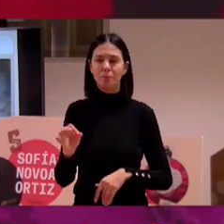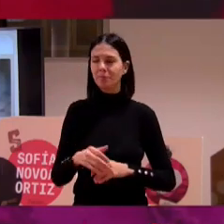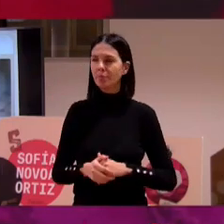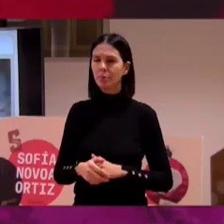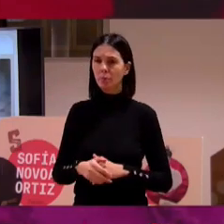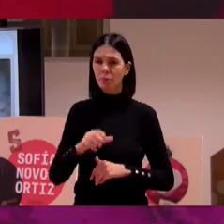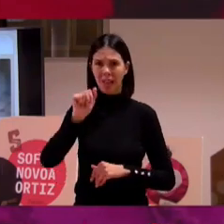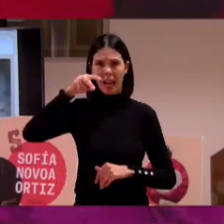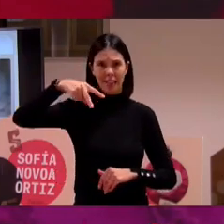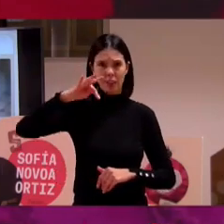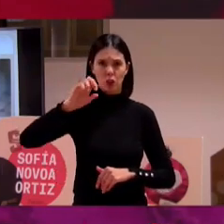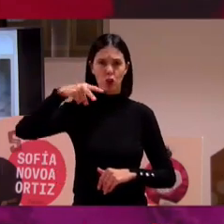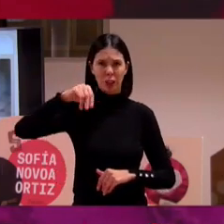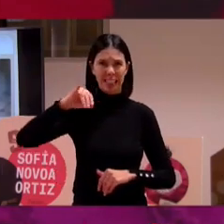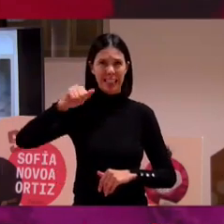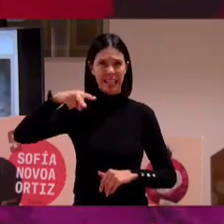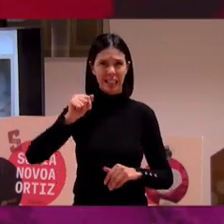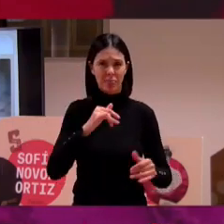chega ali cando Sofía está